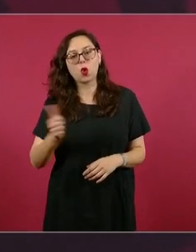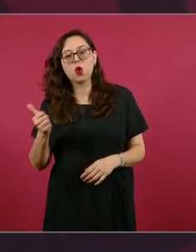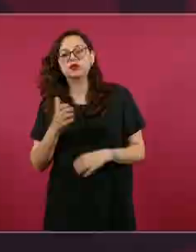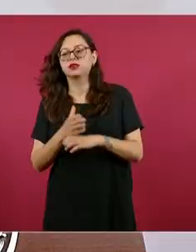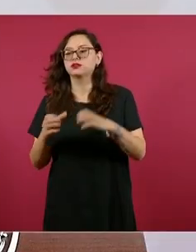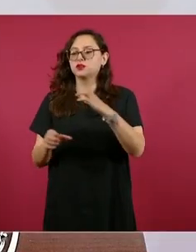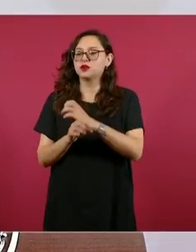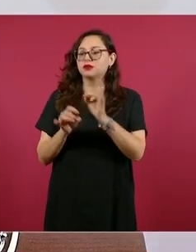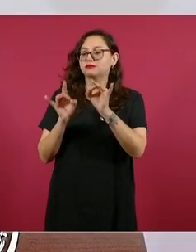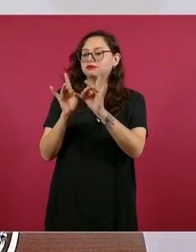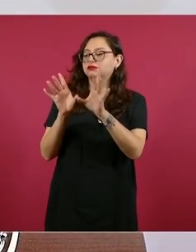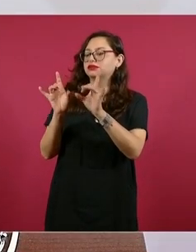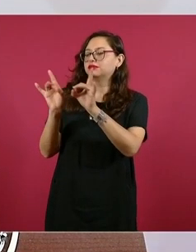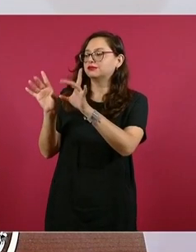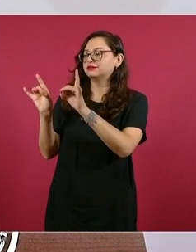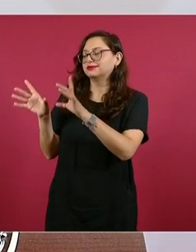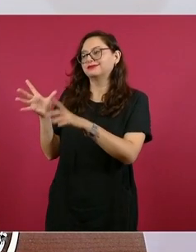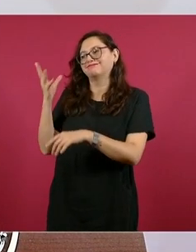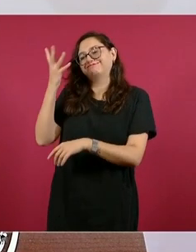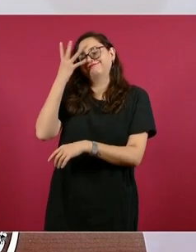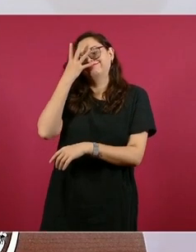bellísimas.